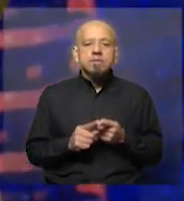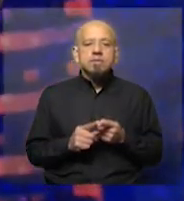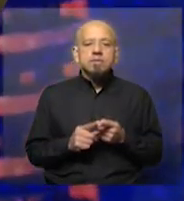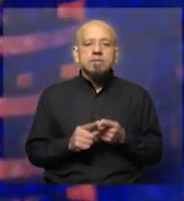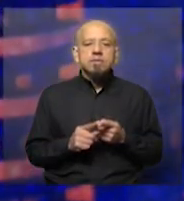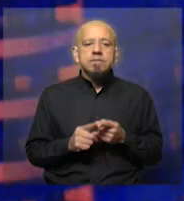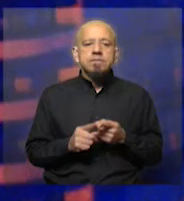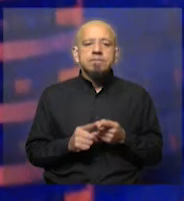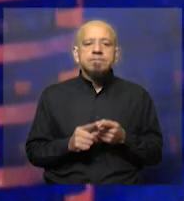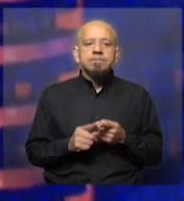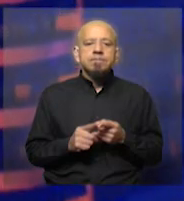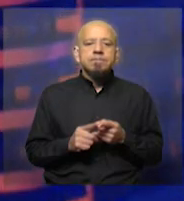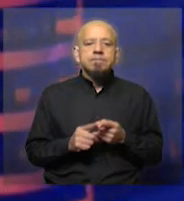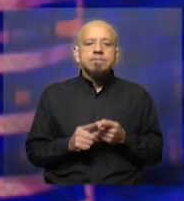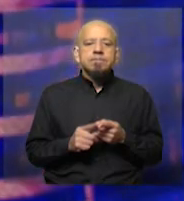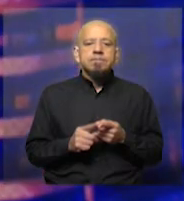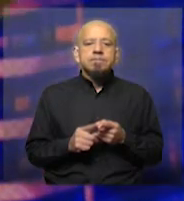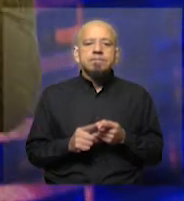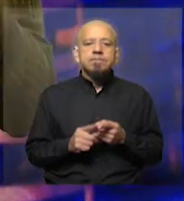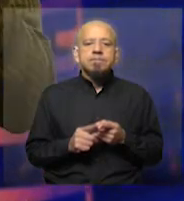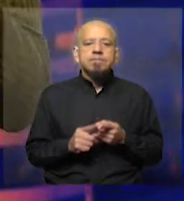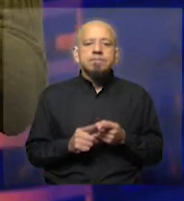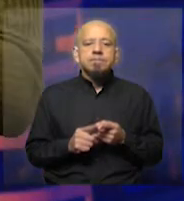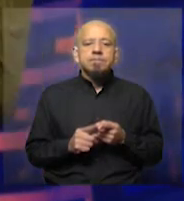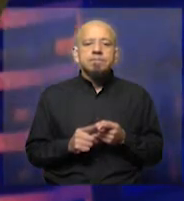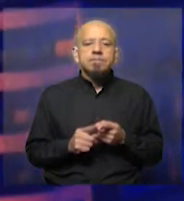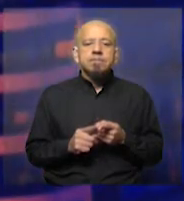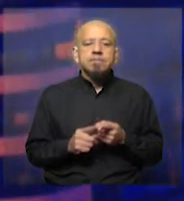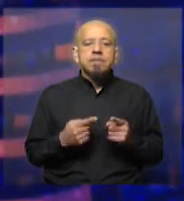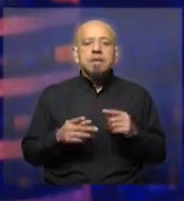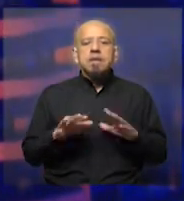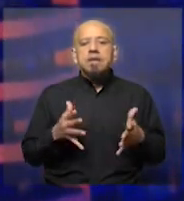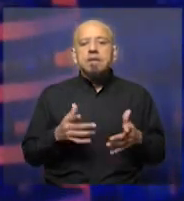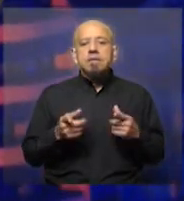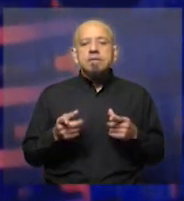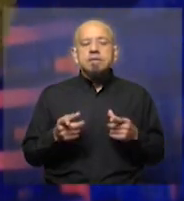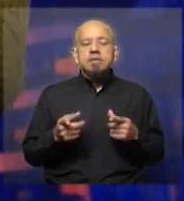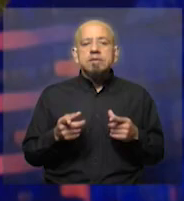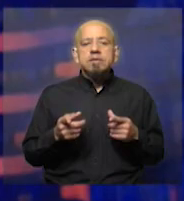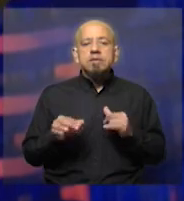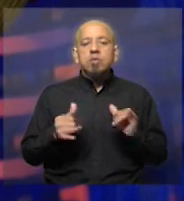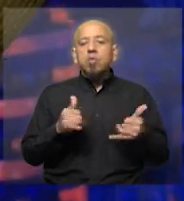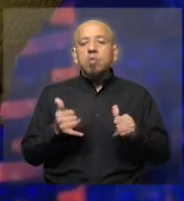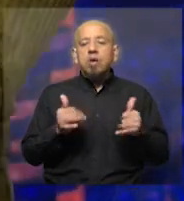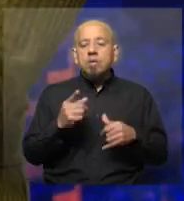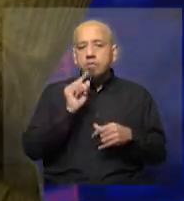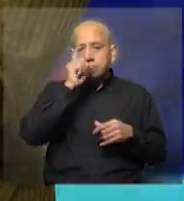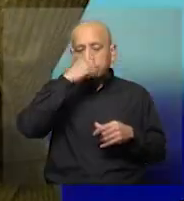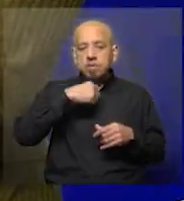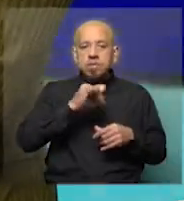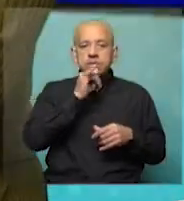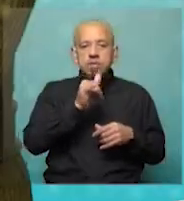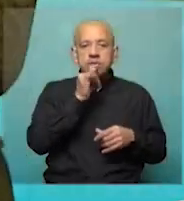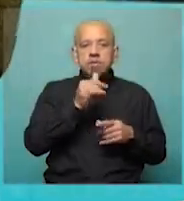sé, veremos después. No nos arriesguemos. ¿Por qué jugar Montevideo? Sí, pero me gustaría contar un poco lo que se va a